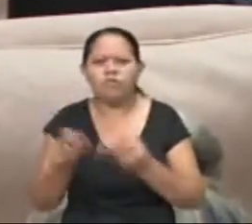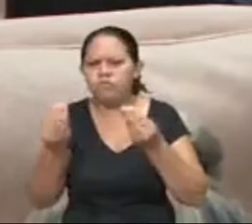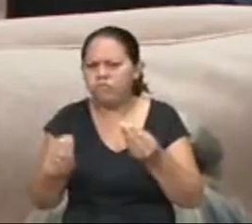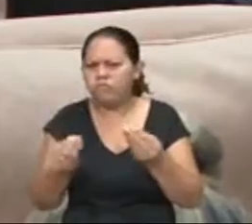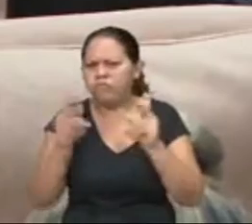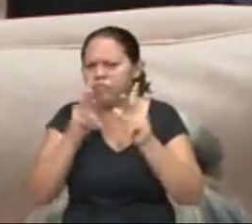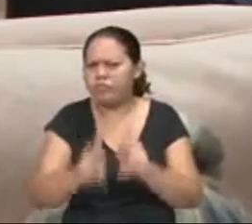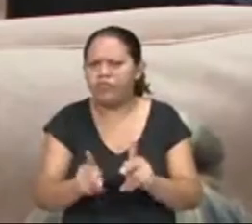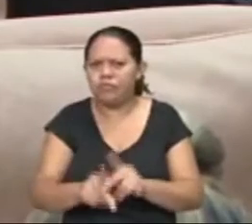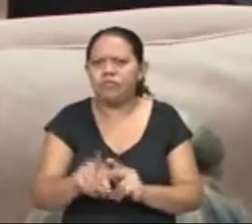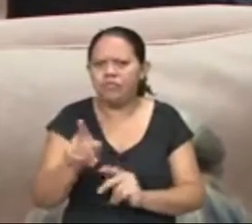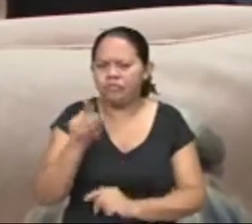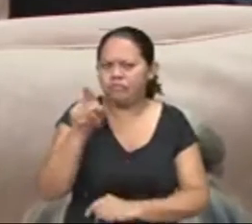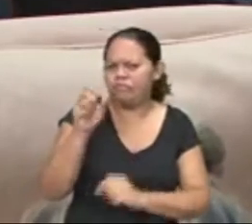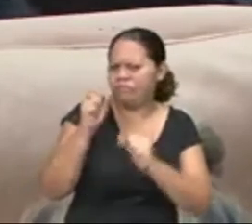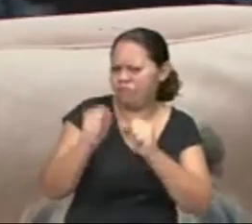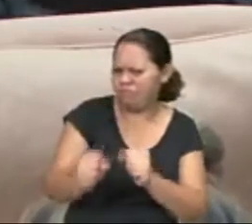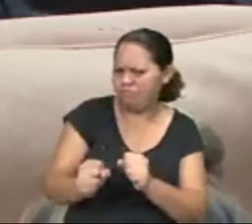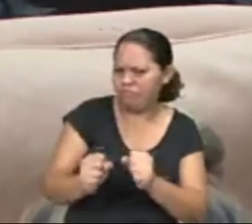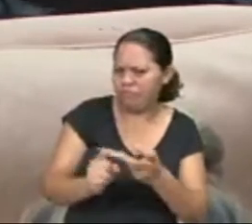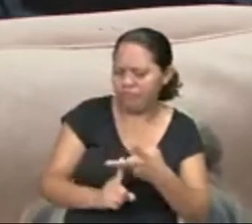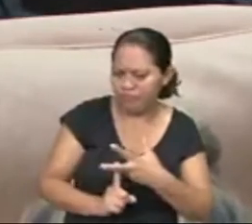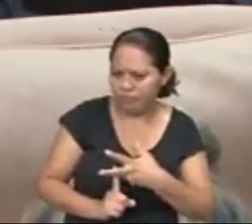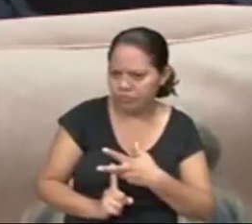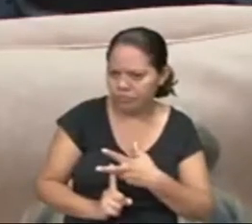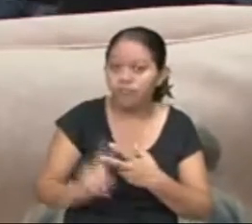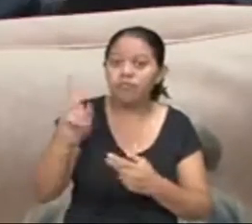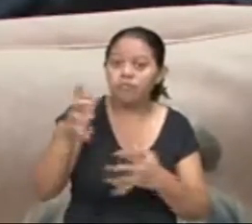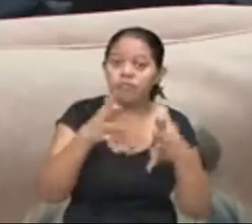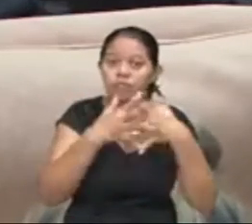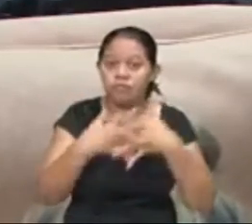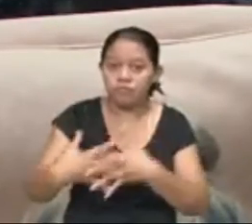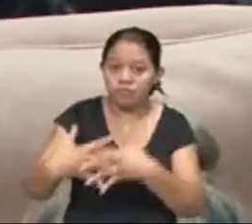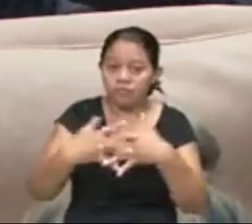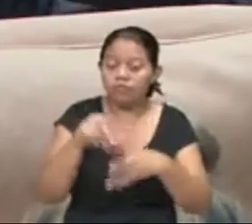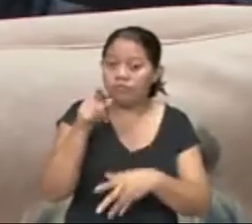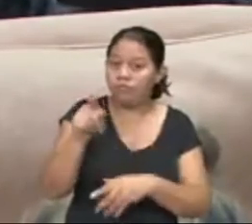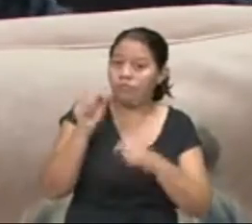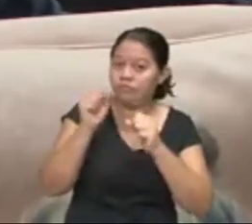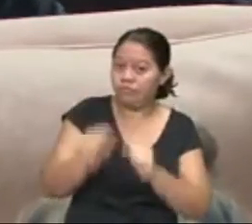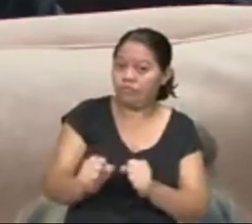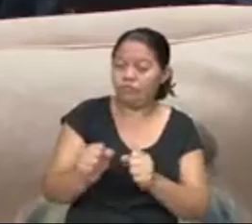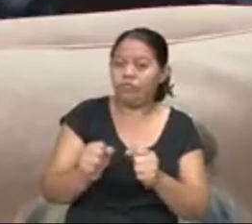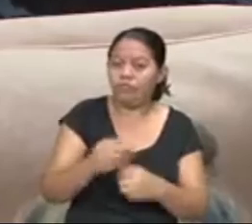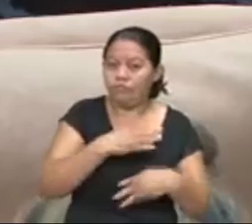muchos, incluyendo este señor de Estados Unidos,